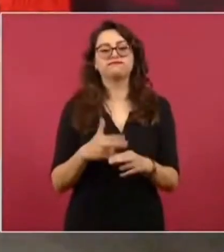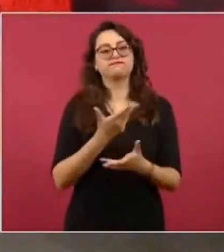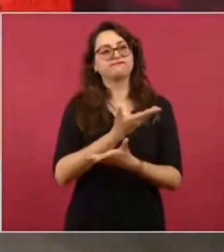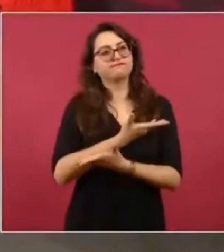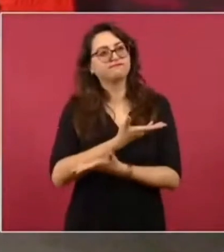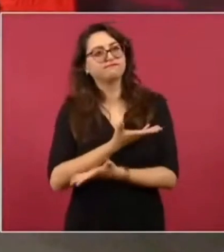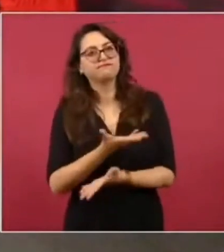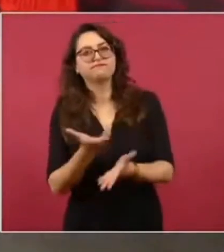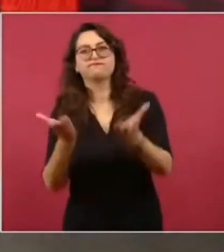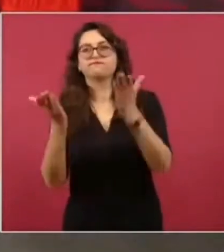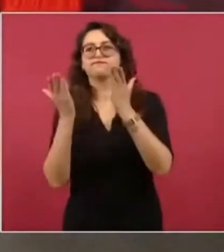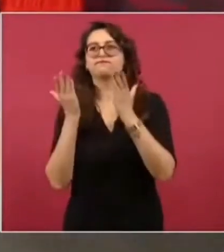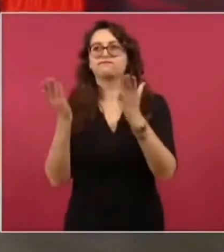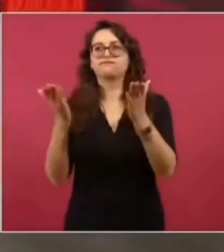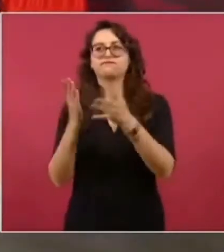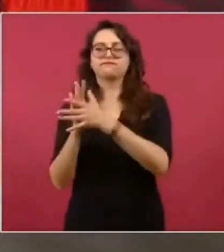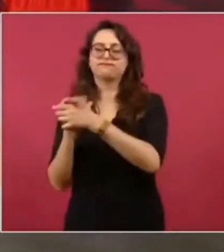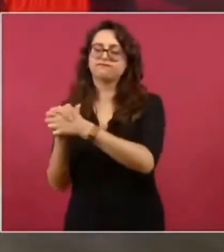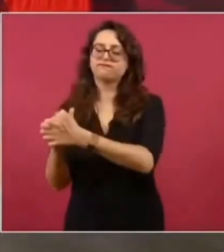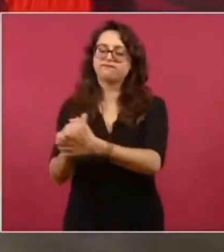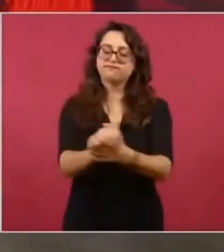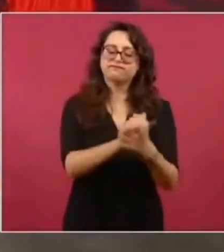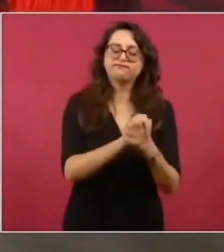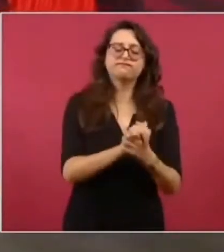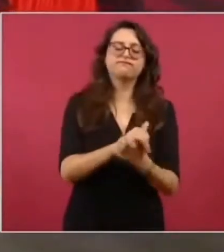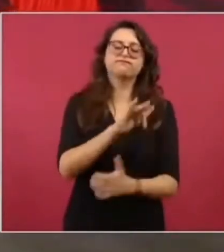más cariñosa felicitación,